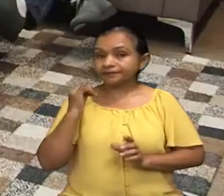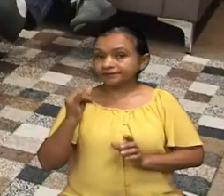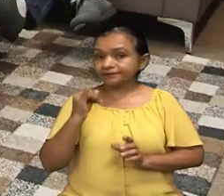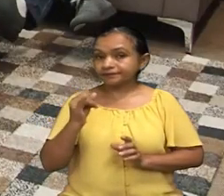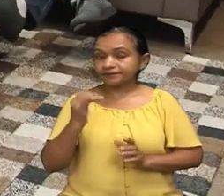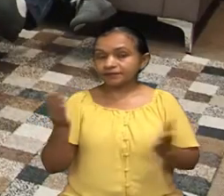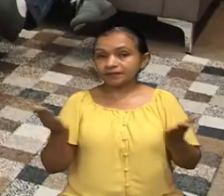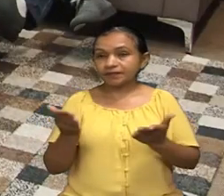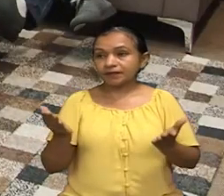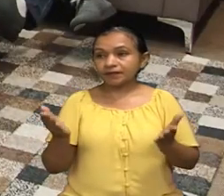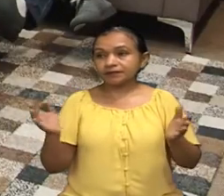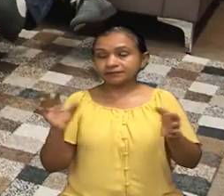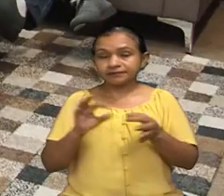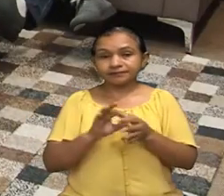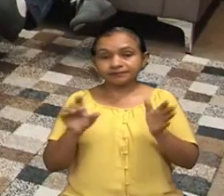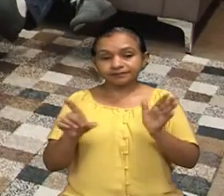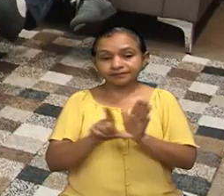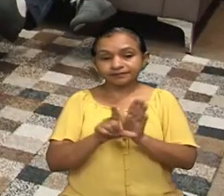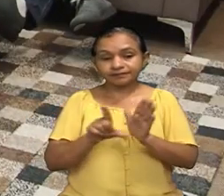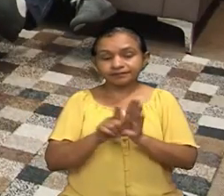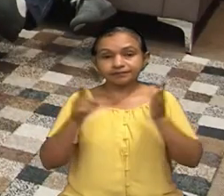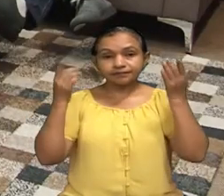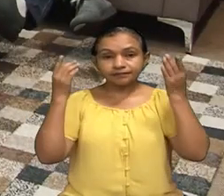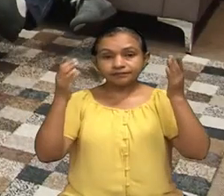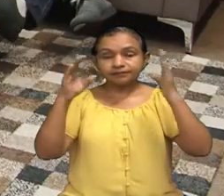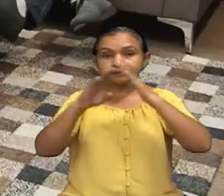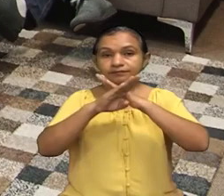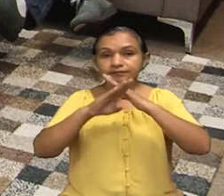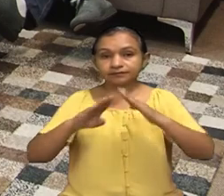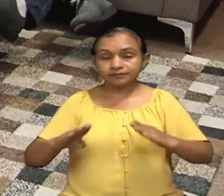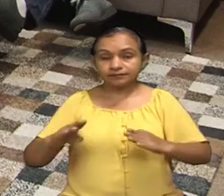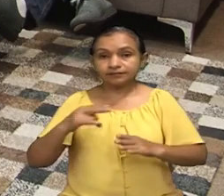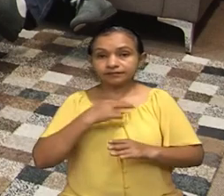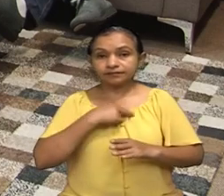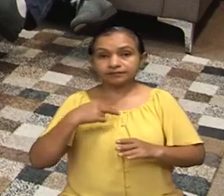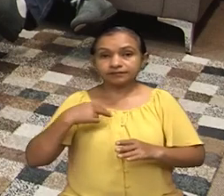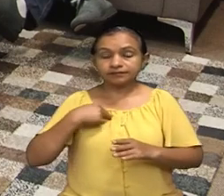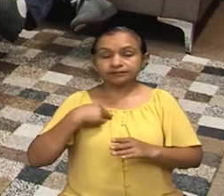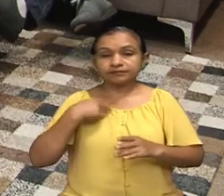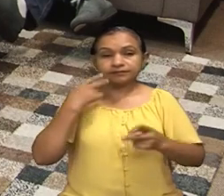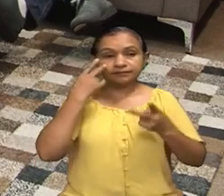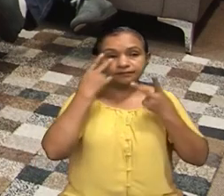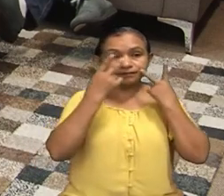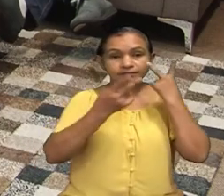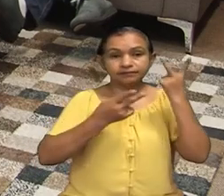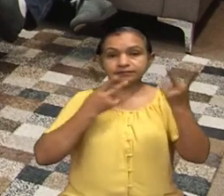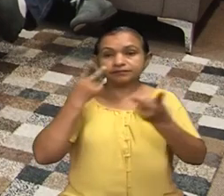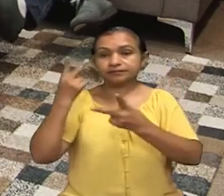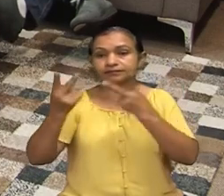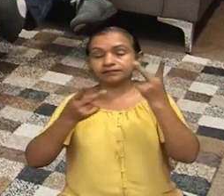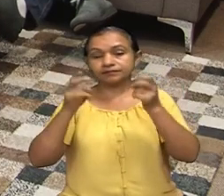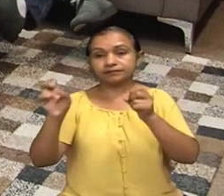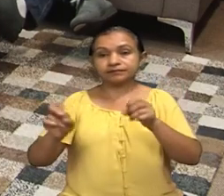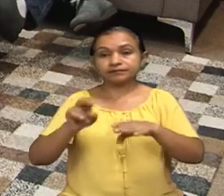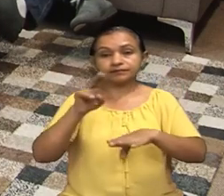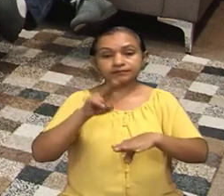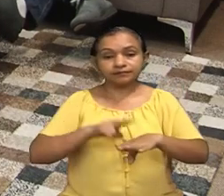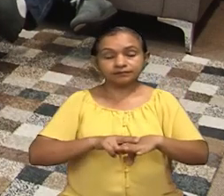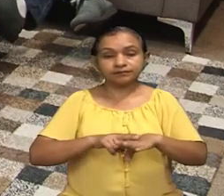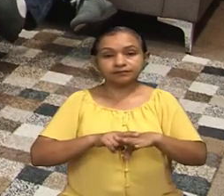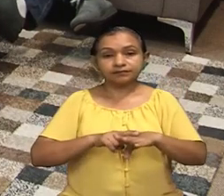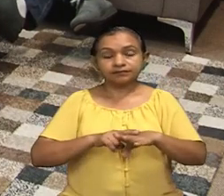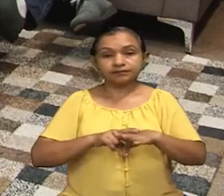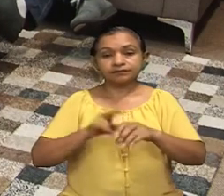parte de la ley de la cultura de paz, que hemos hecho un recorrido a nivel nacional,